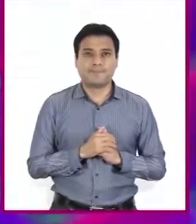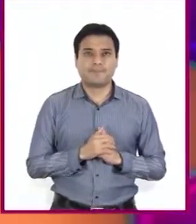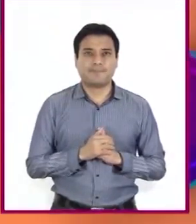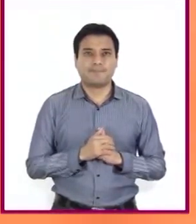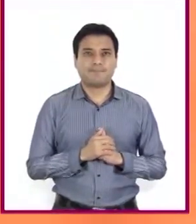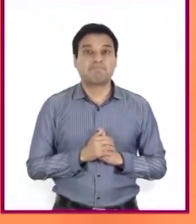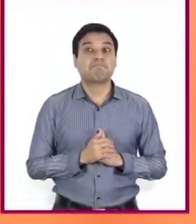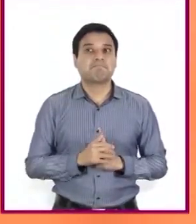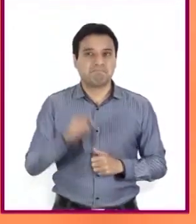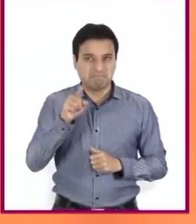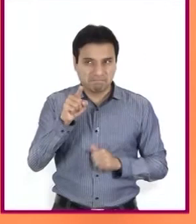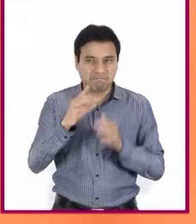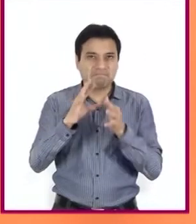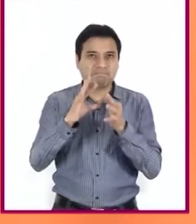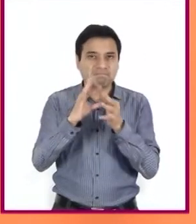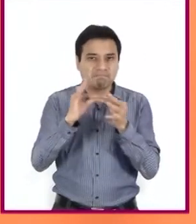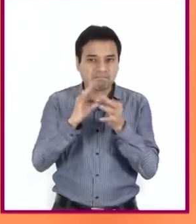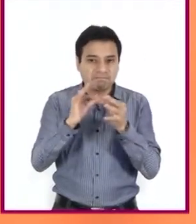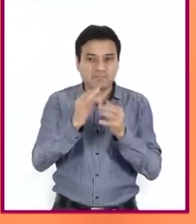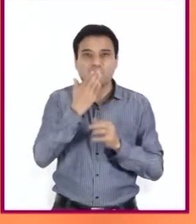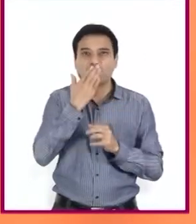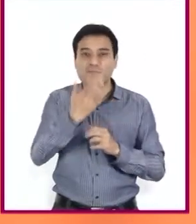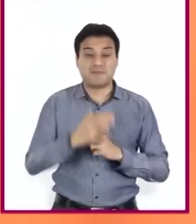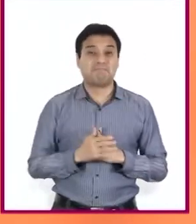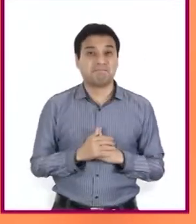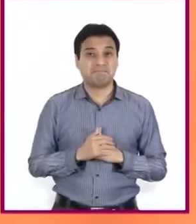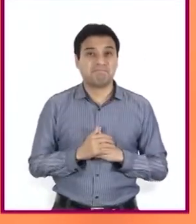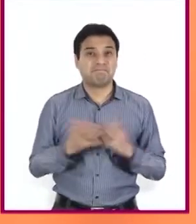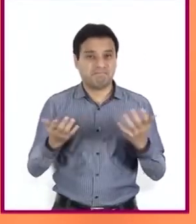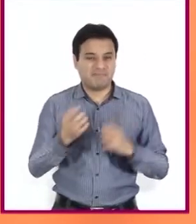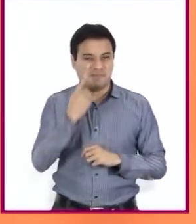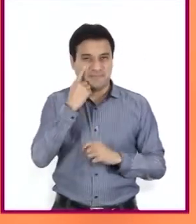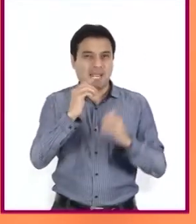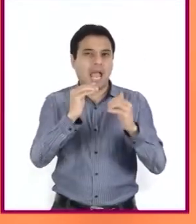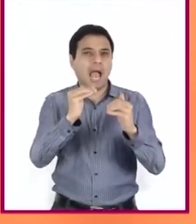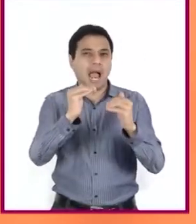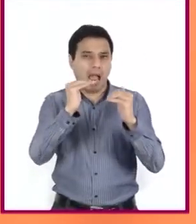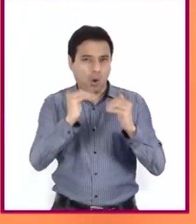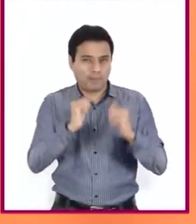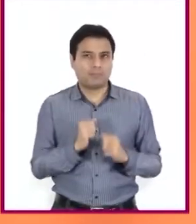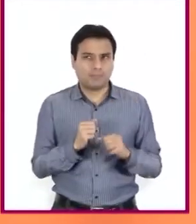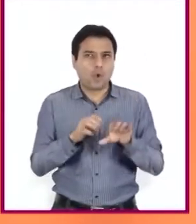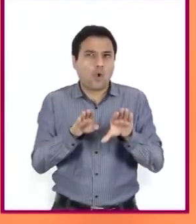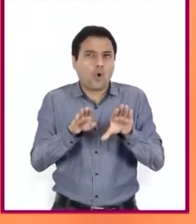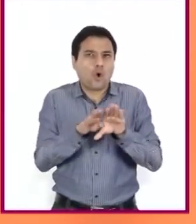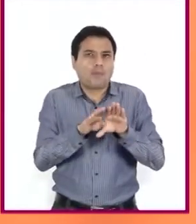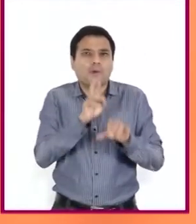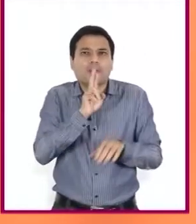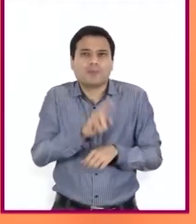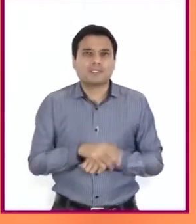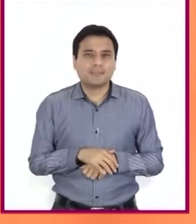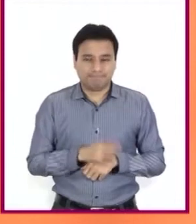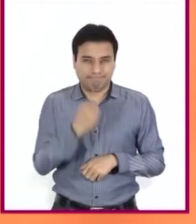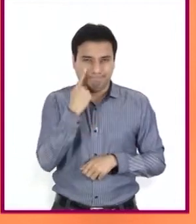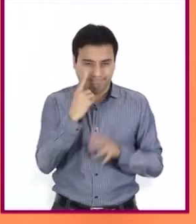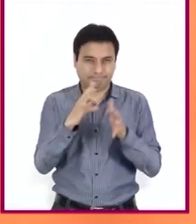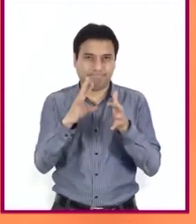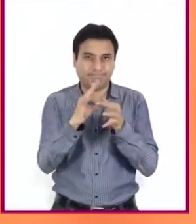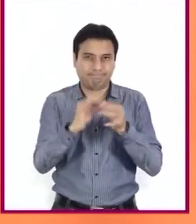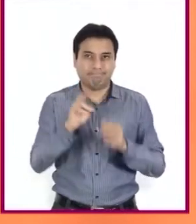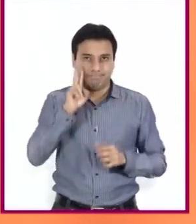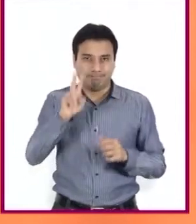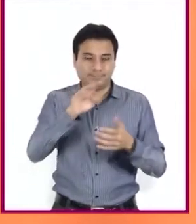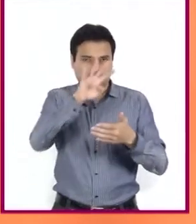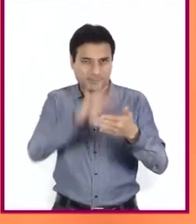Los escribiste mientras los resolvías. Ahora veamos cómo llegamos a esos resultados. En la siguiente